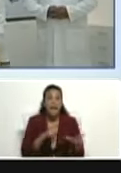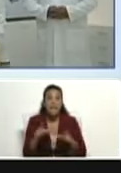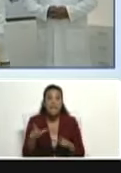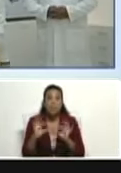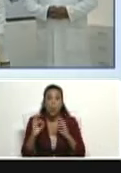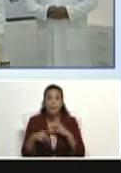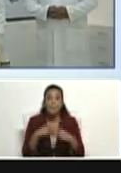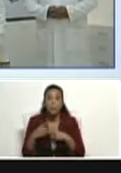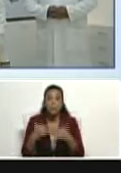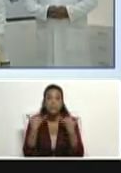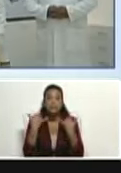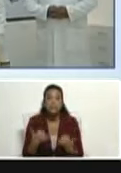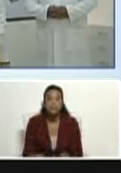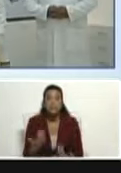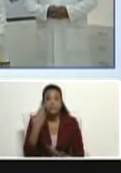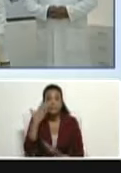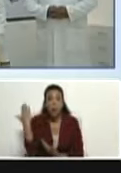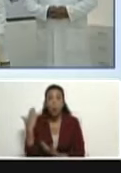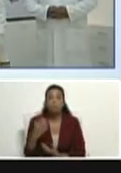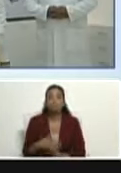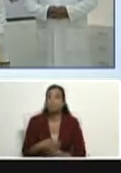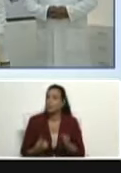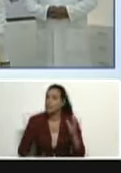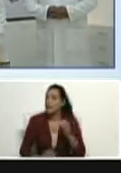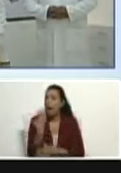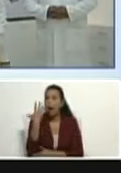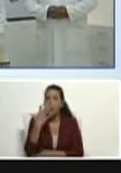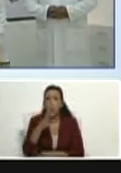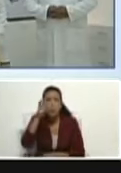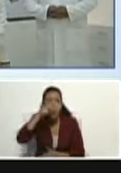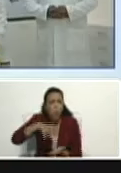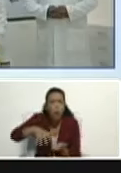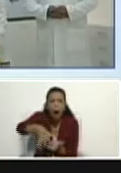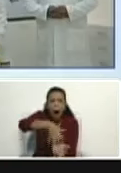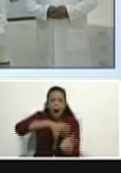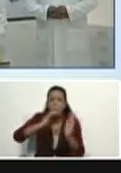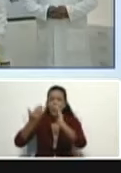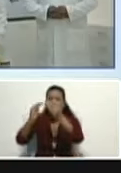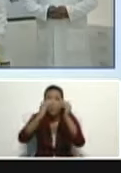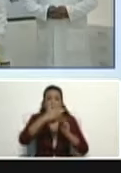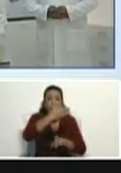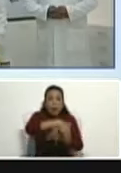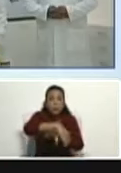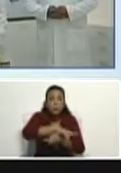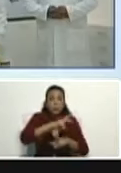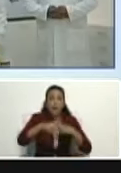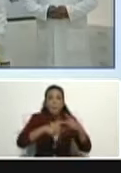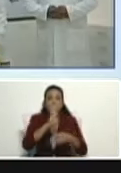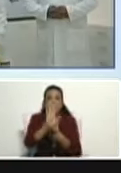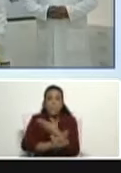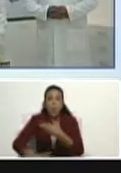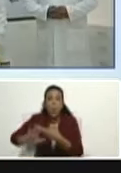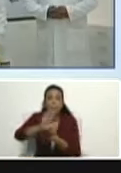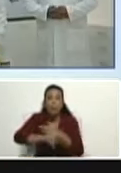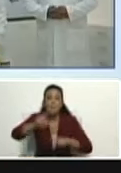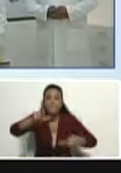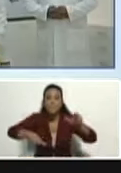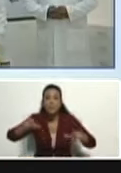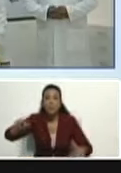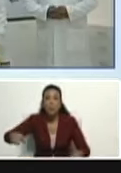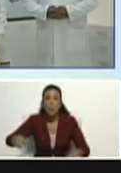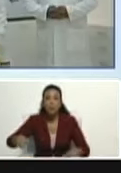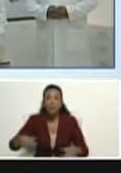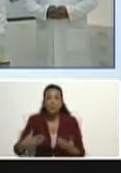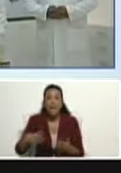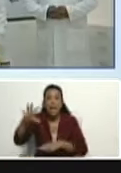plena producción y salen a los campos, a los barrios y a las calles a proteger a nuestro pueblo del